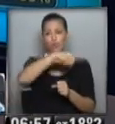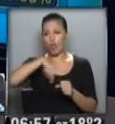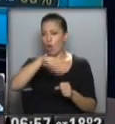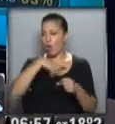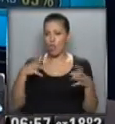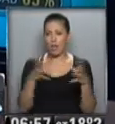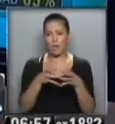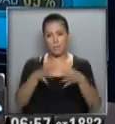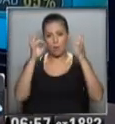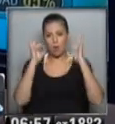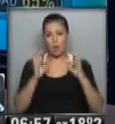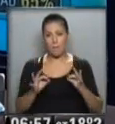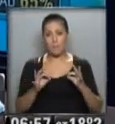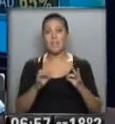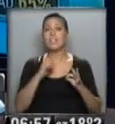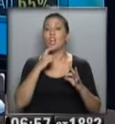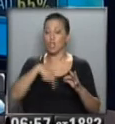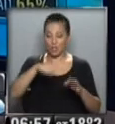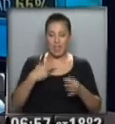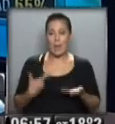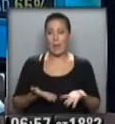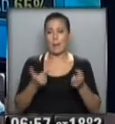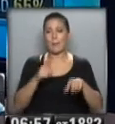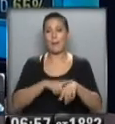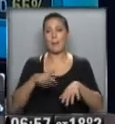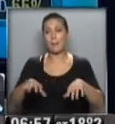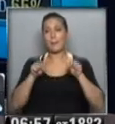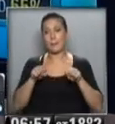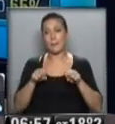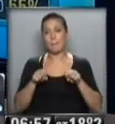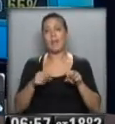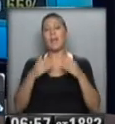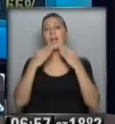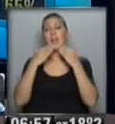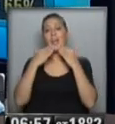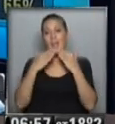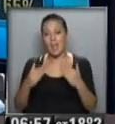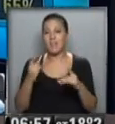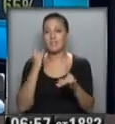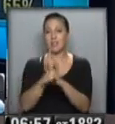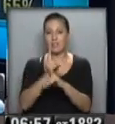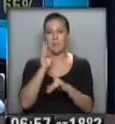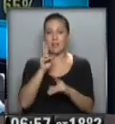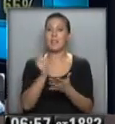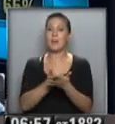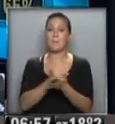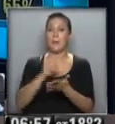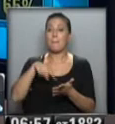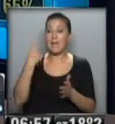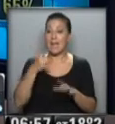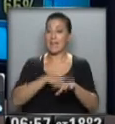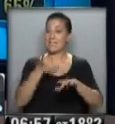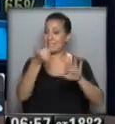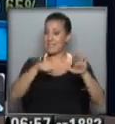todo el equipo completo, que se levanta tempranísimo. Agradecemos su fidelidad. Y lo esperamos mañana,